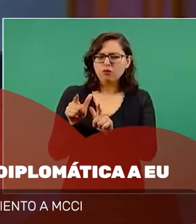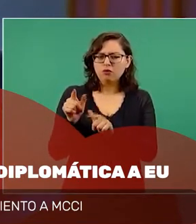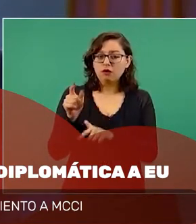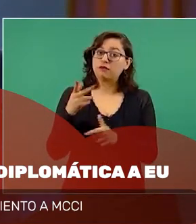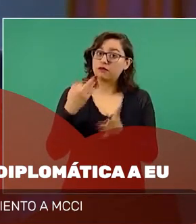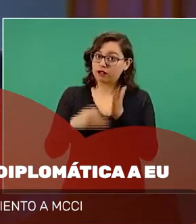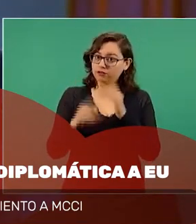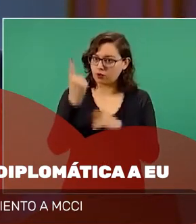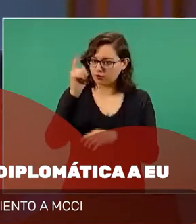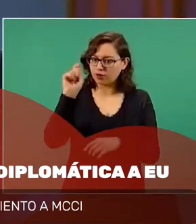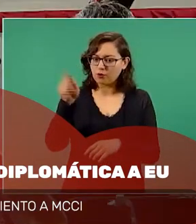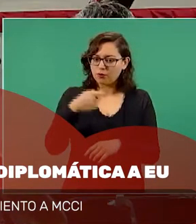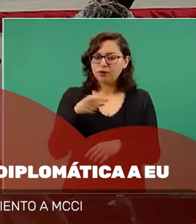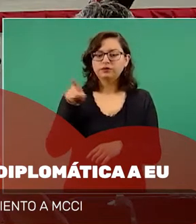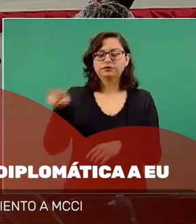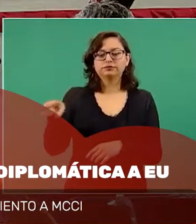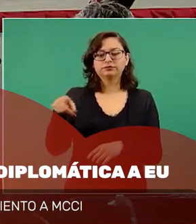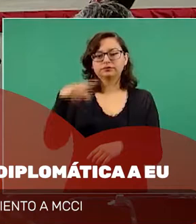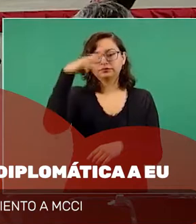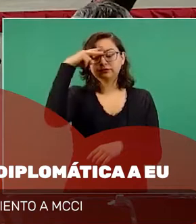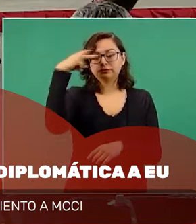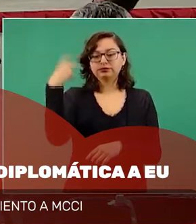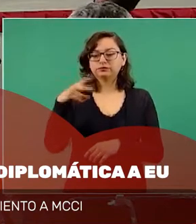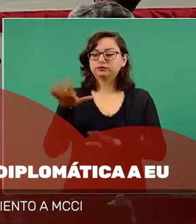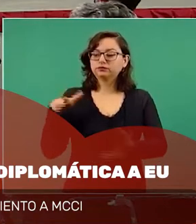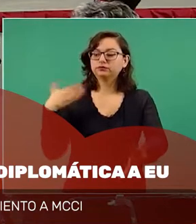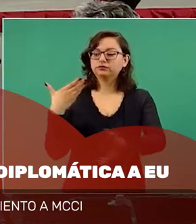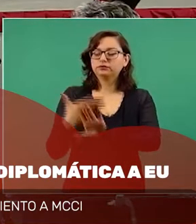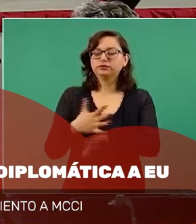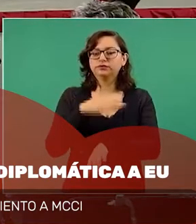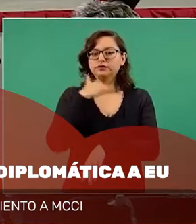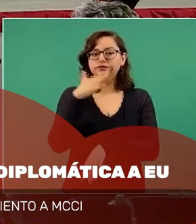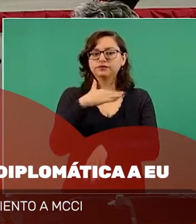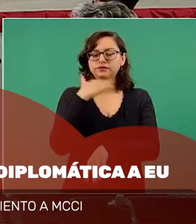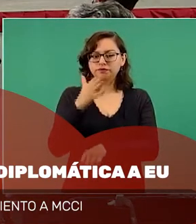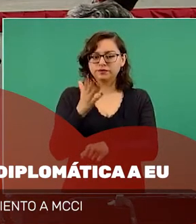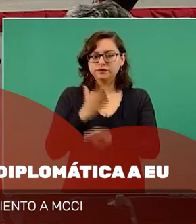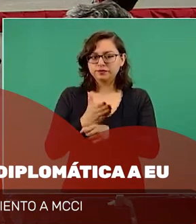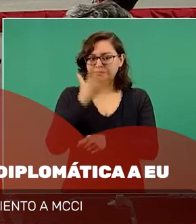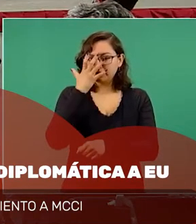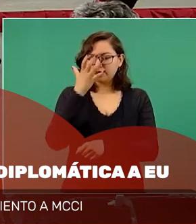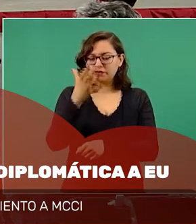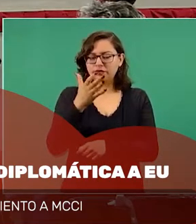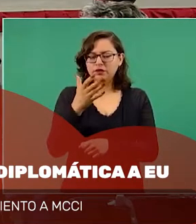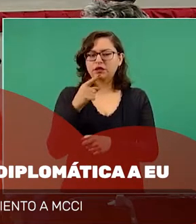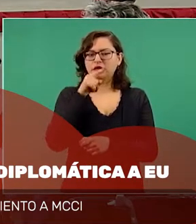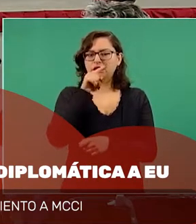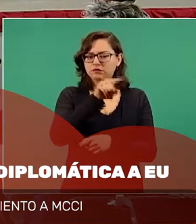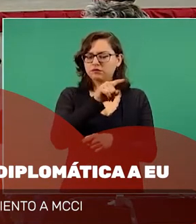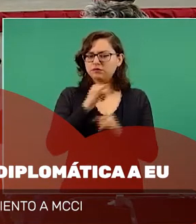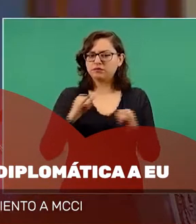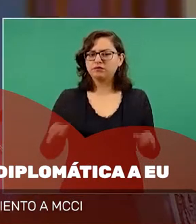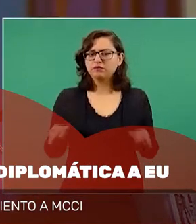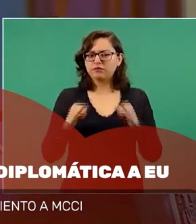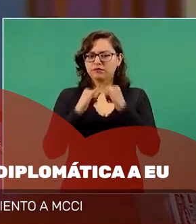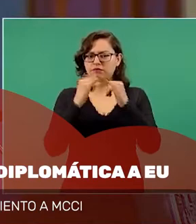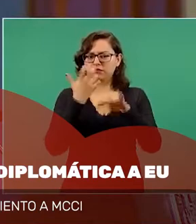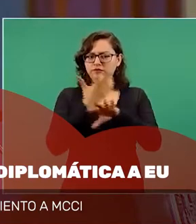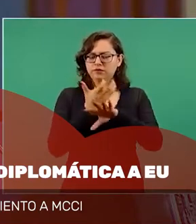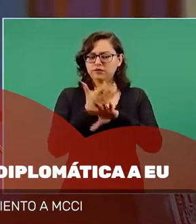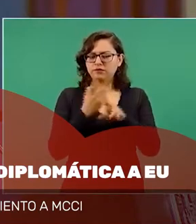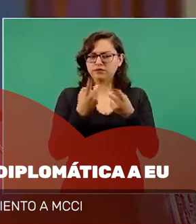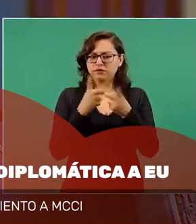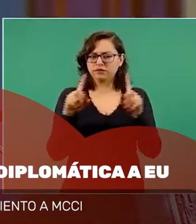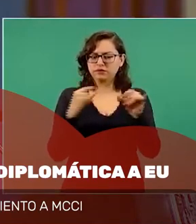injerencia, intervencionismo y golpismo. Por ello, la Secretaría de Relaciones Exteriores envió dicha nota diplomática para aclarar. De acuerdo con los documentos que entregó